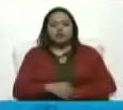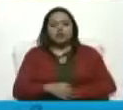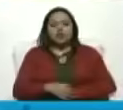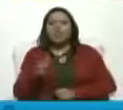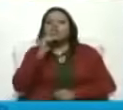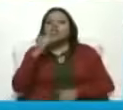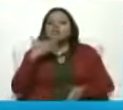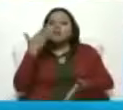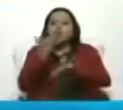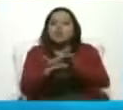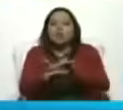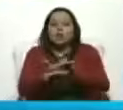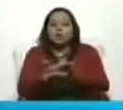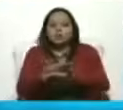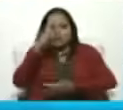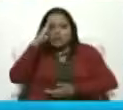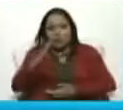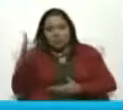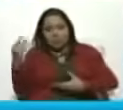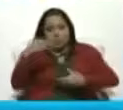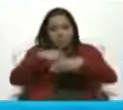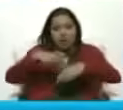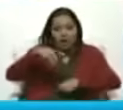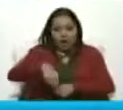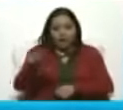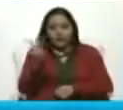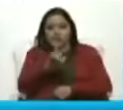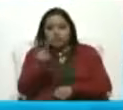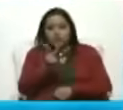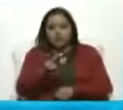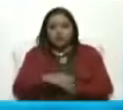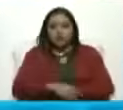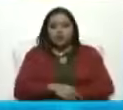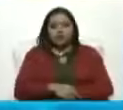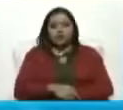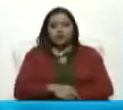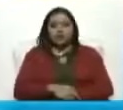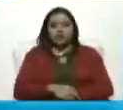¿Quién pidió que se invadiera Venezuela militarmente?